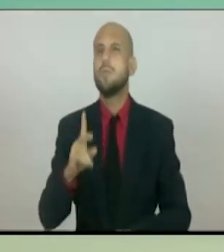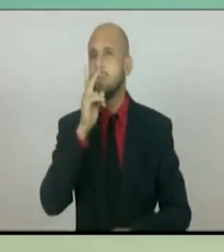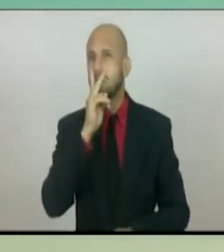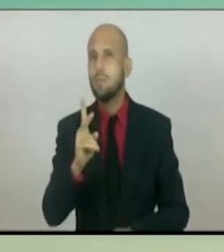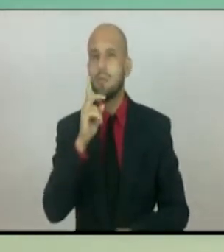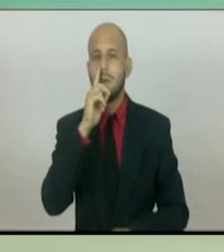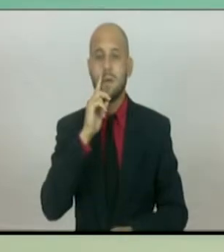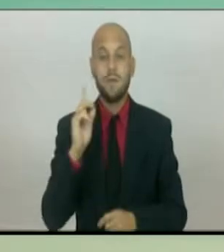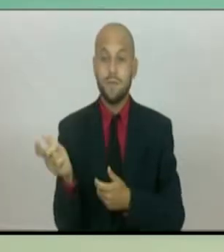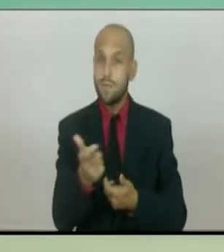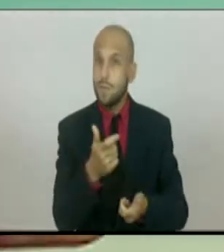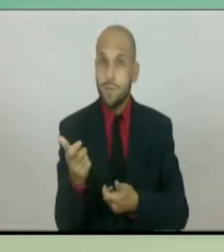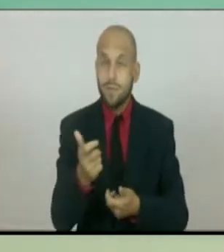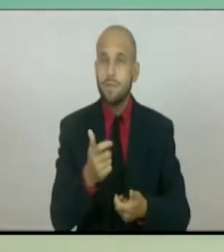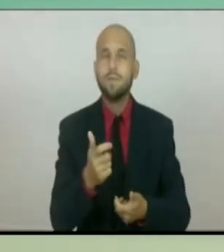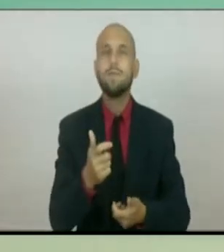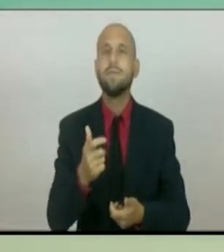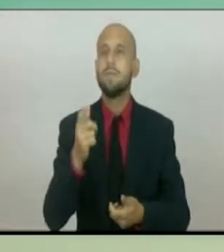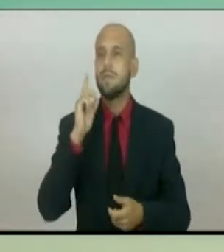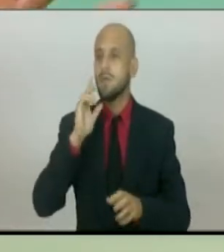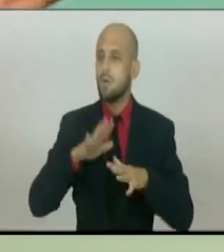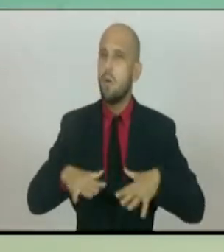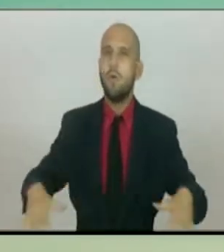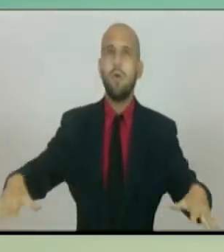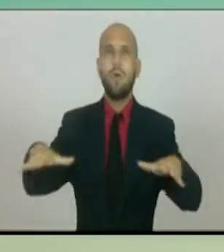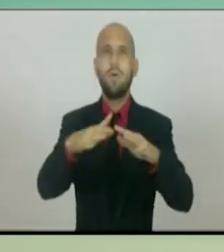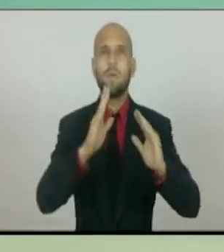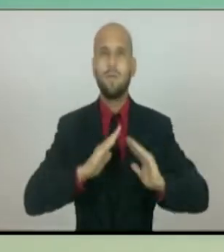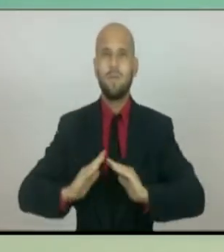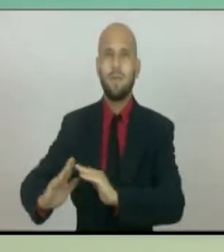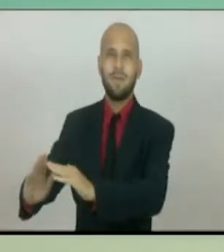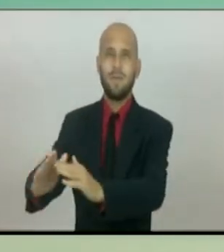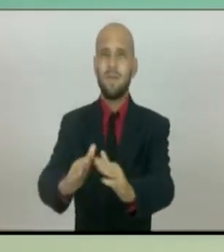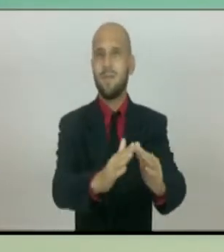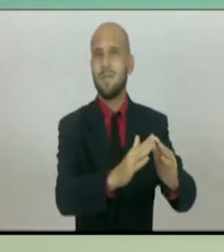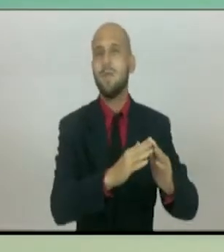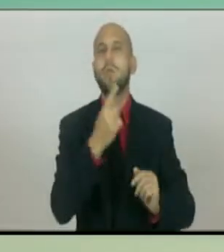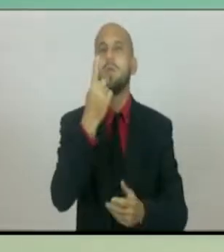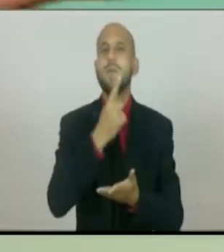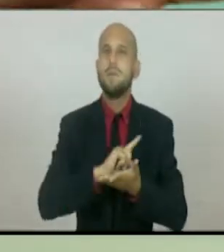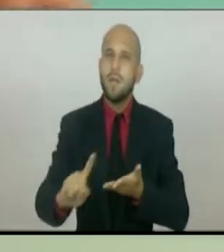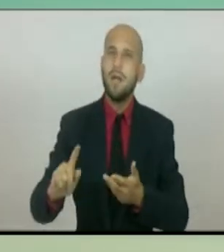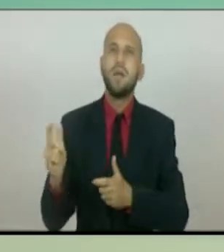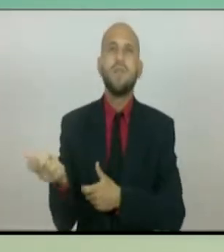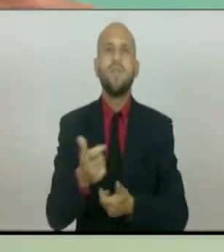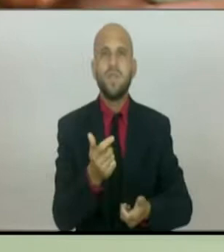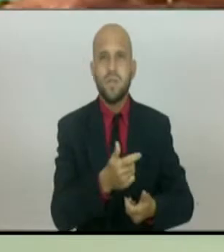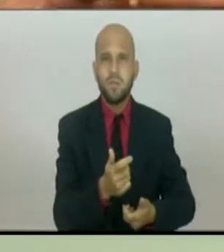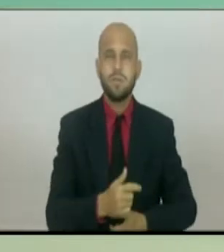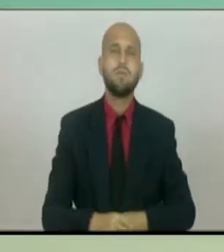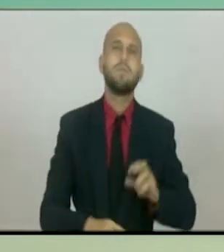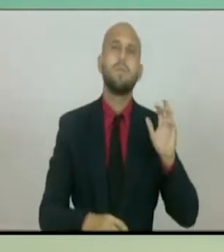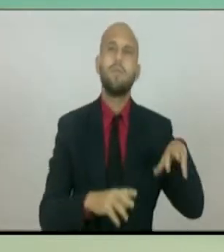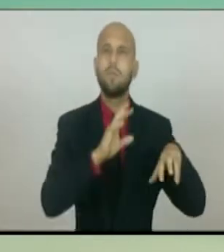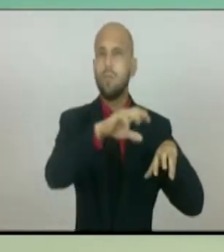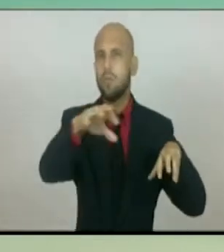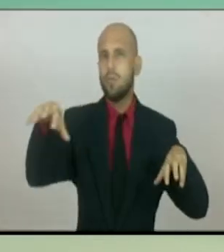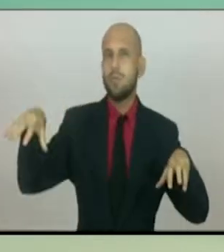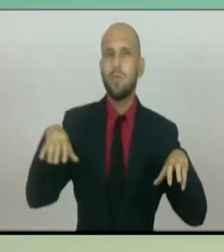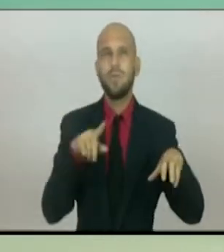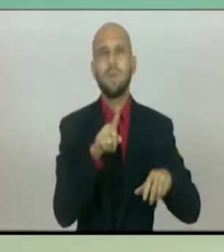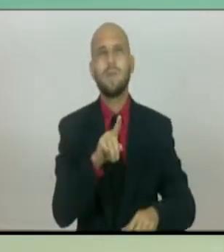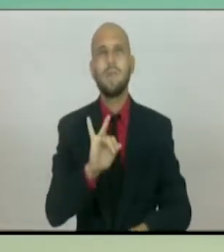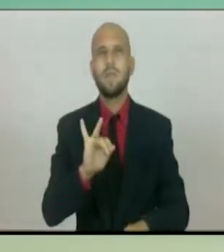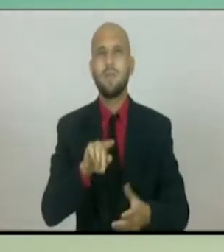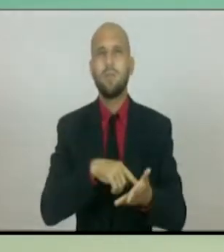cuando se fumiga el 100% del universo, o sea, todas las viviendas una vez a la semana, todos los consejos populares, se hace por circunscripción y demás.